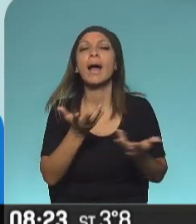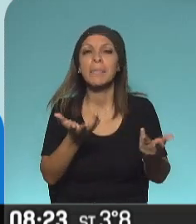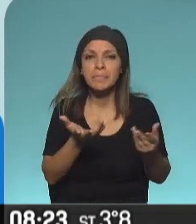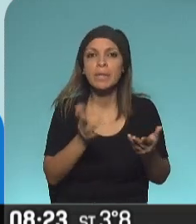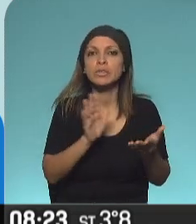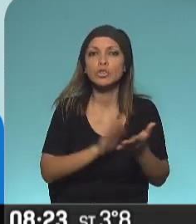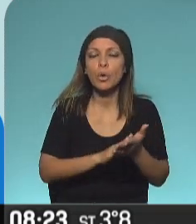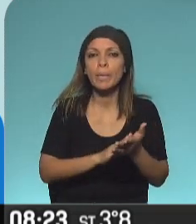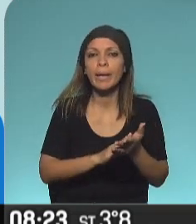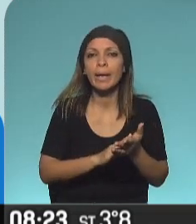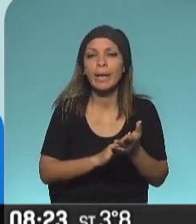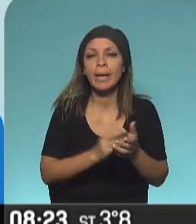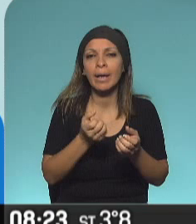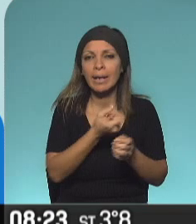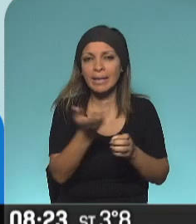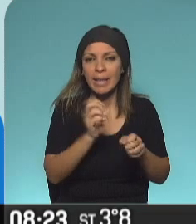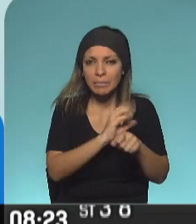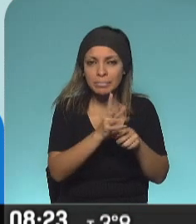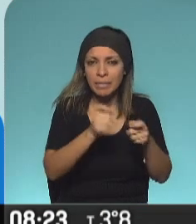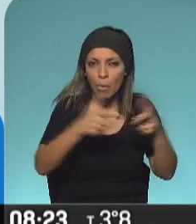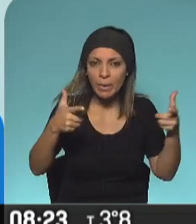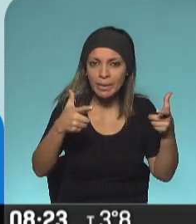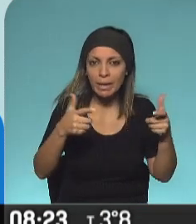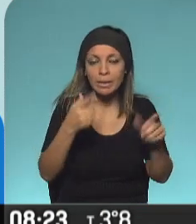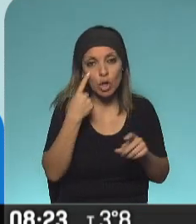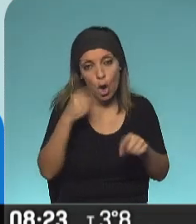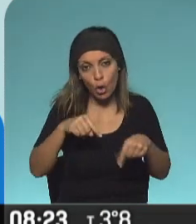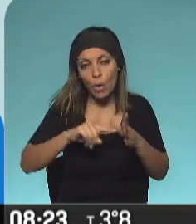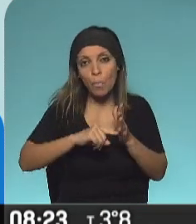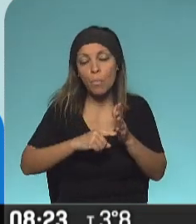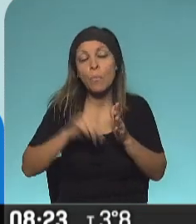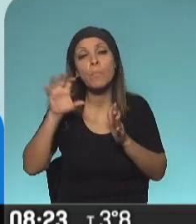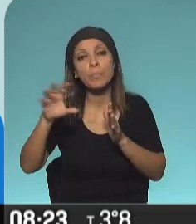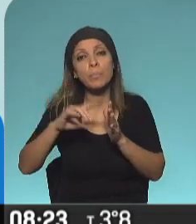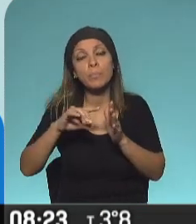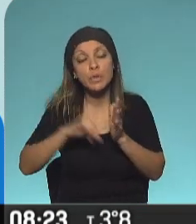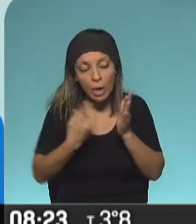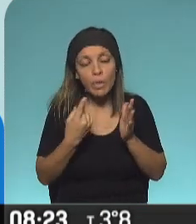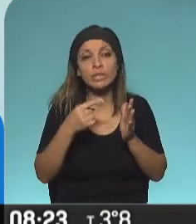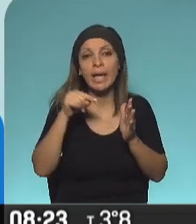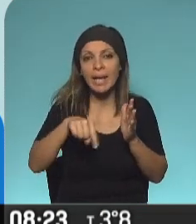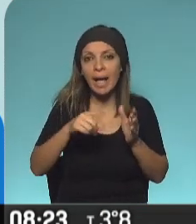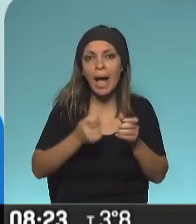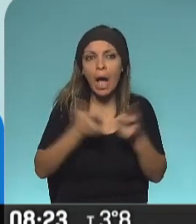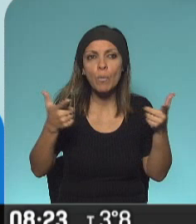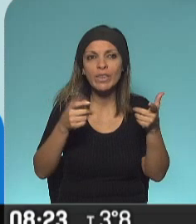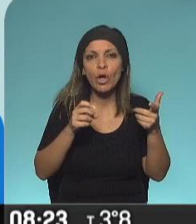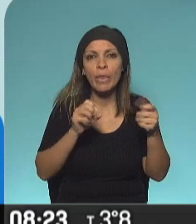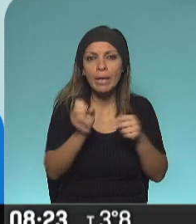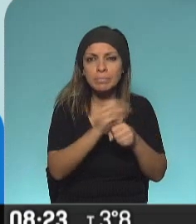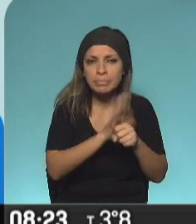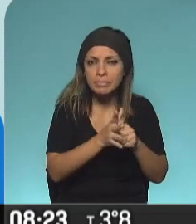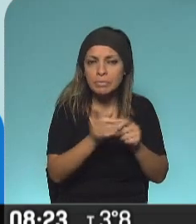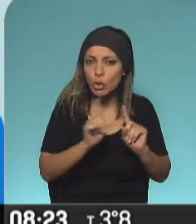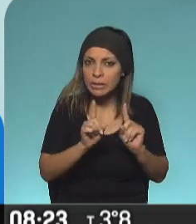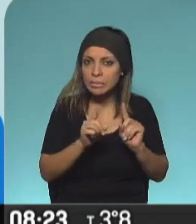comentaste de que los casos aumentan. No sería el caso de la Ciudad de Buenos Aires. Nosotros en la Ciudad de Buenos Aires no tenemos aumento de casos, por eso no entendí bien tu